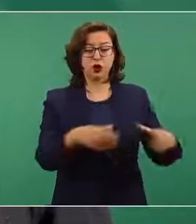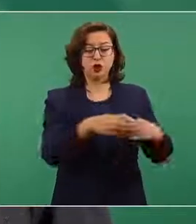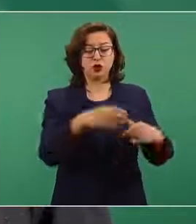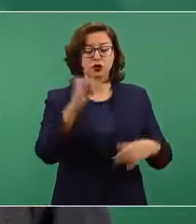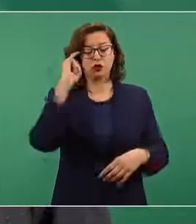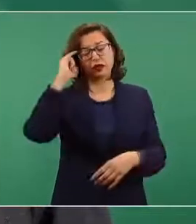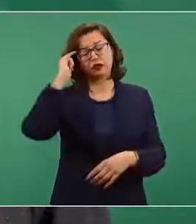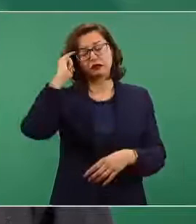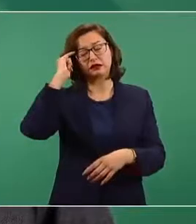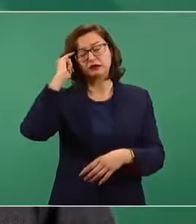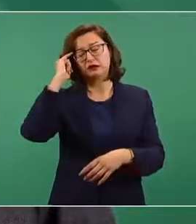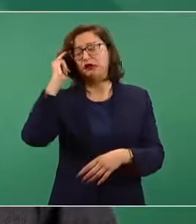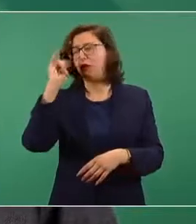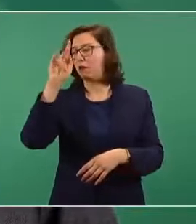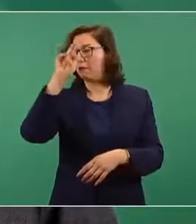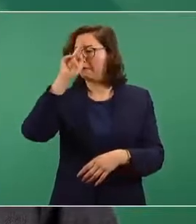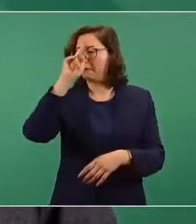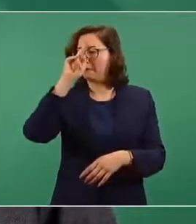maltratada